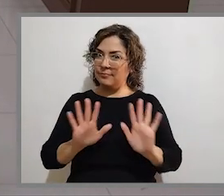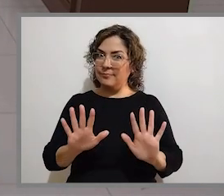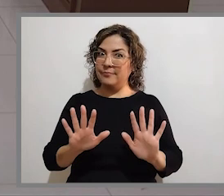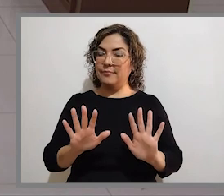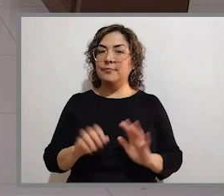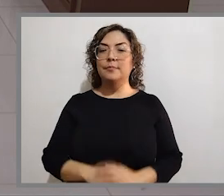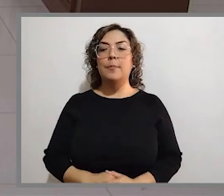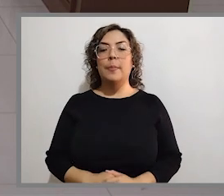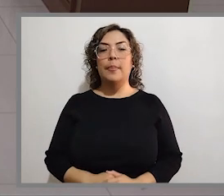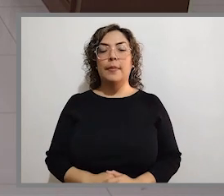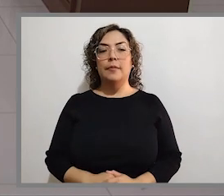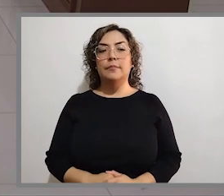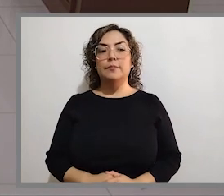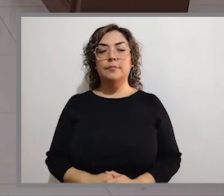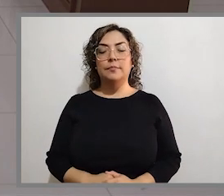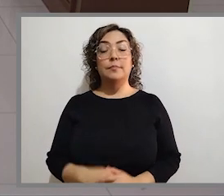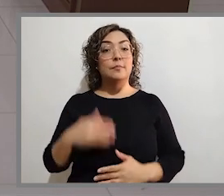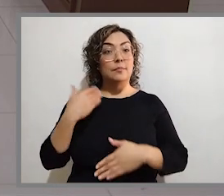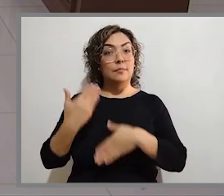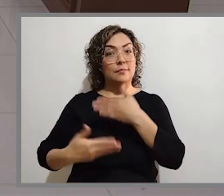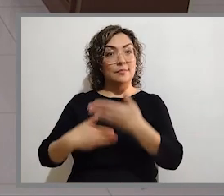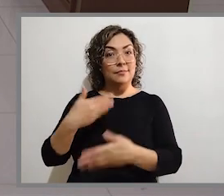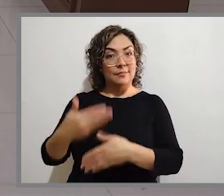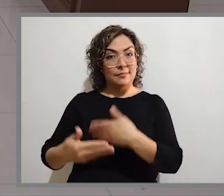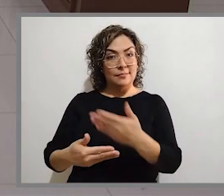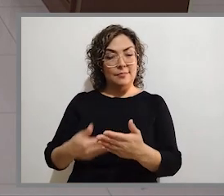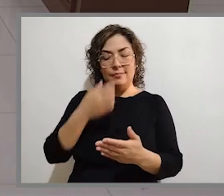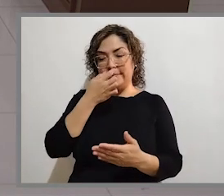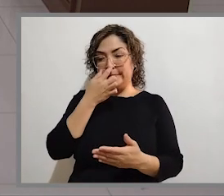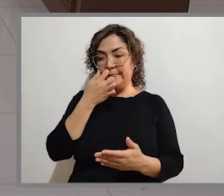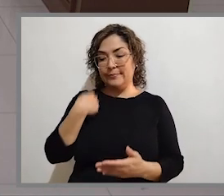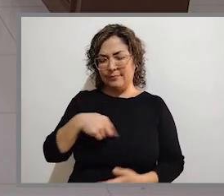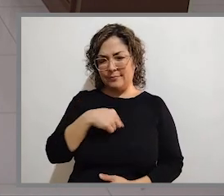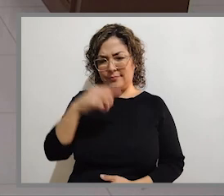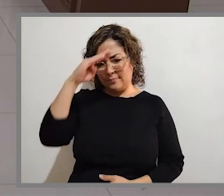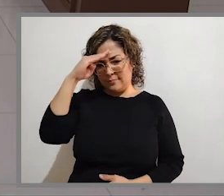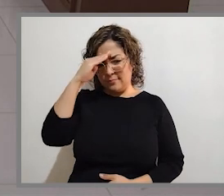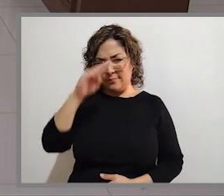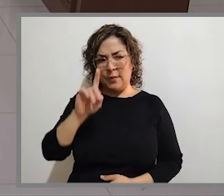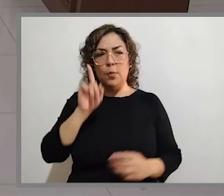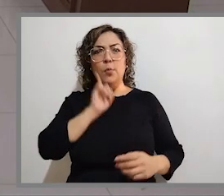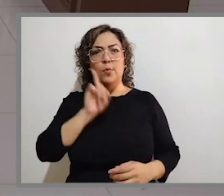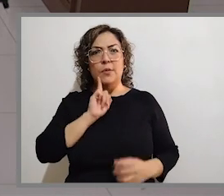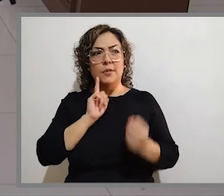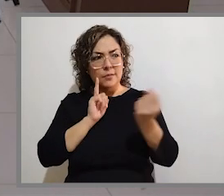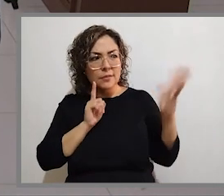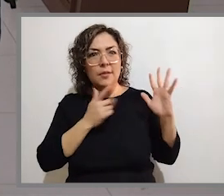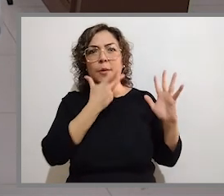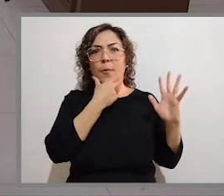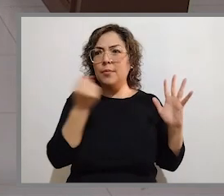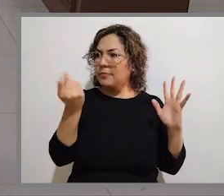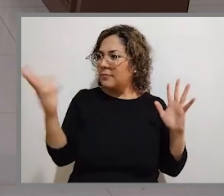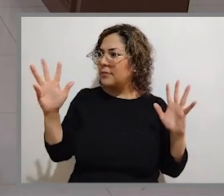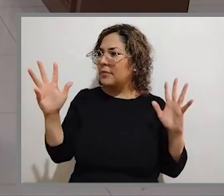17 estos derechos fueran universales, todas las mujeres quedáramos fuera de ese